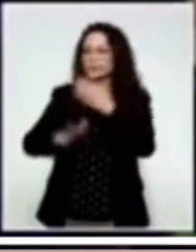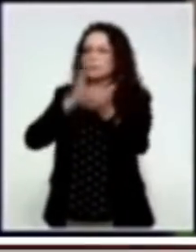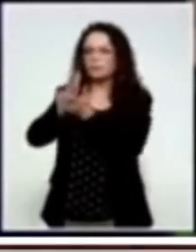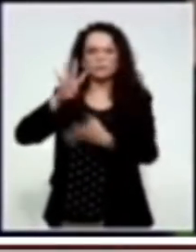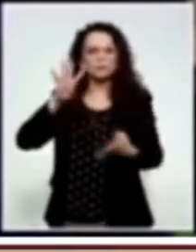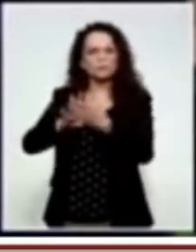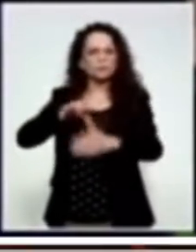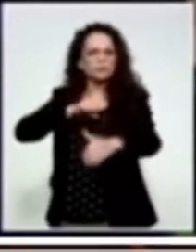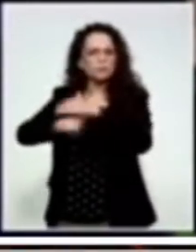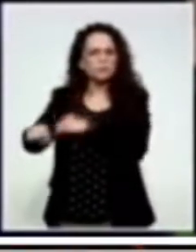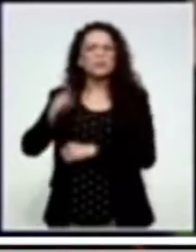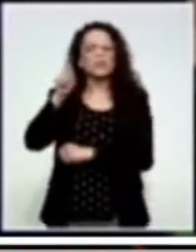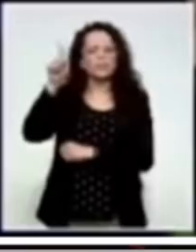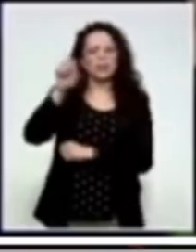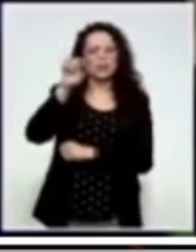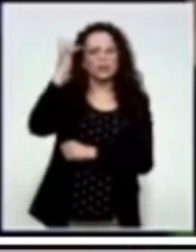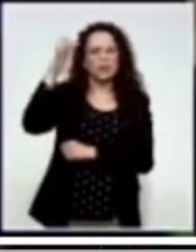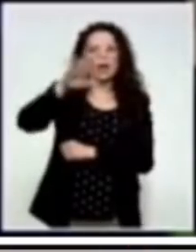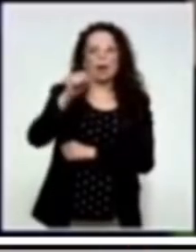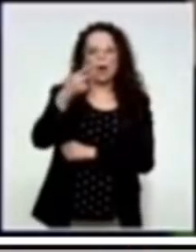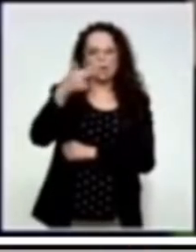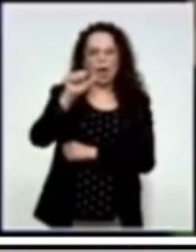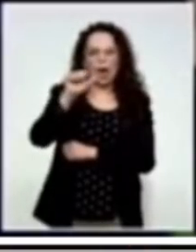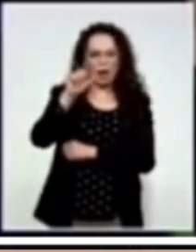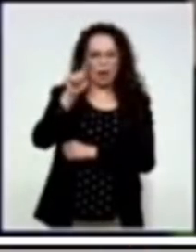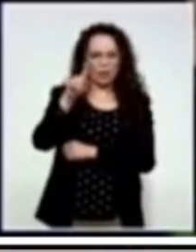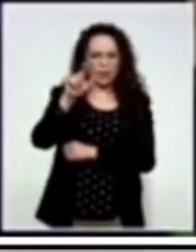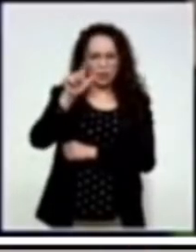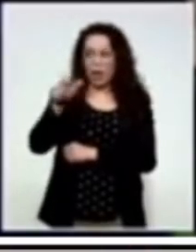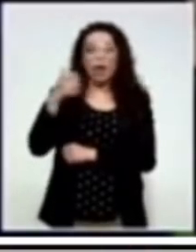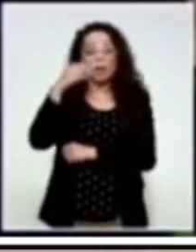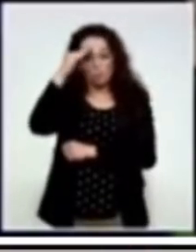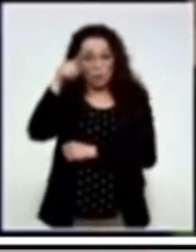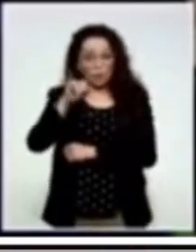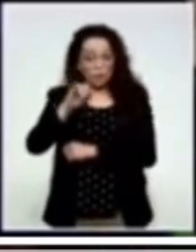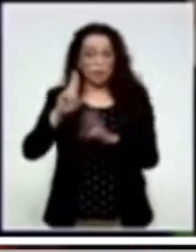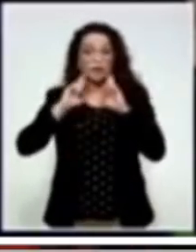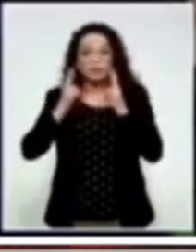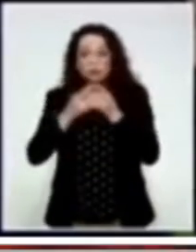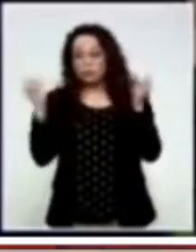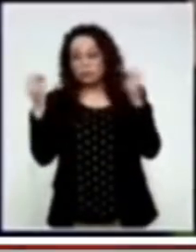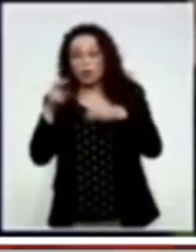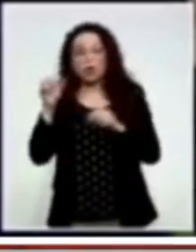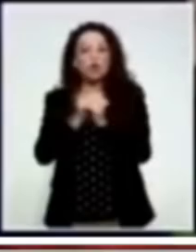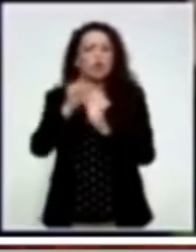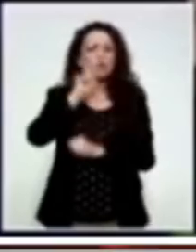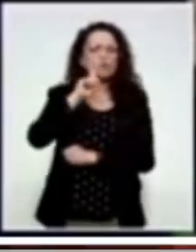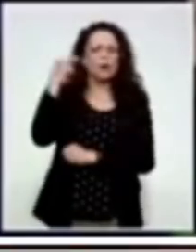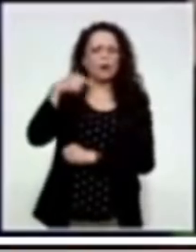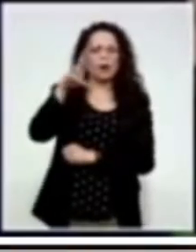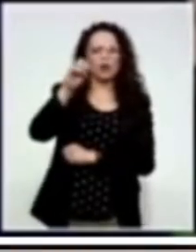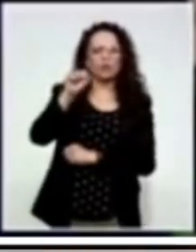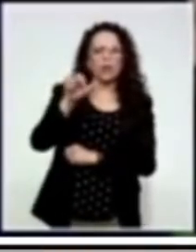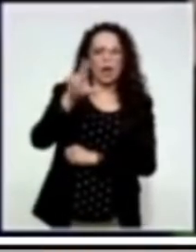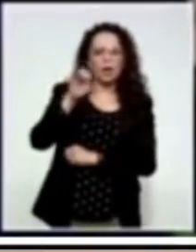Catitla. ¿Tiene pensado reunirse o prevé reunirse con Rosario Robles, o ella le ha pedido alguna